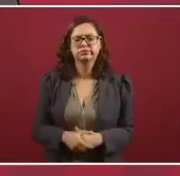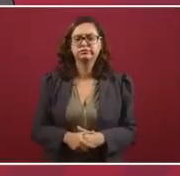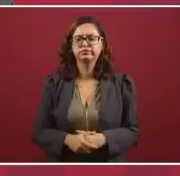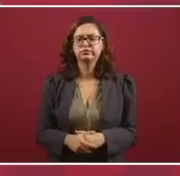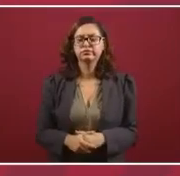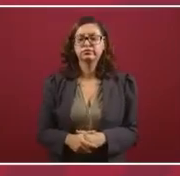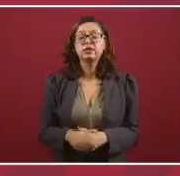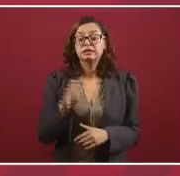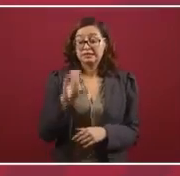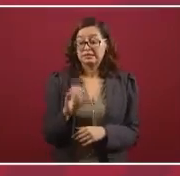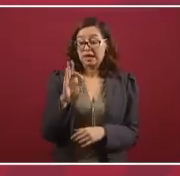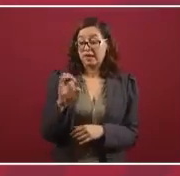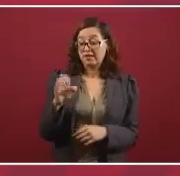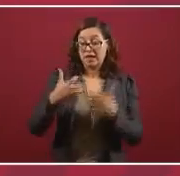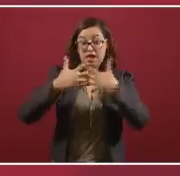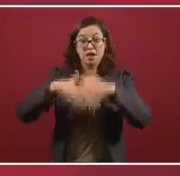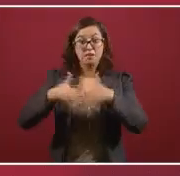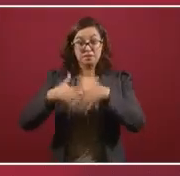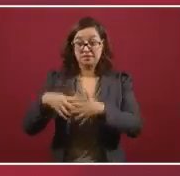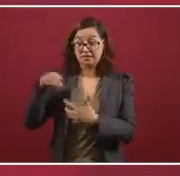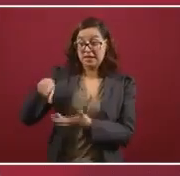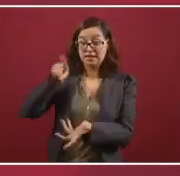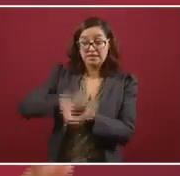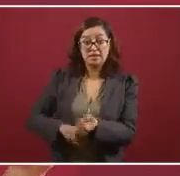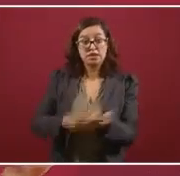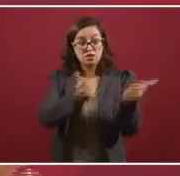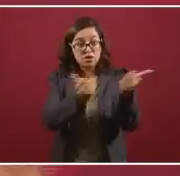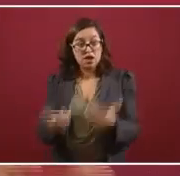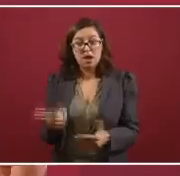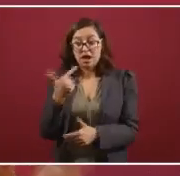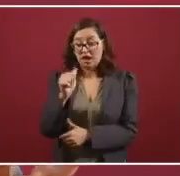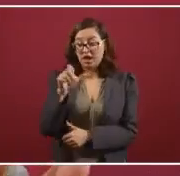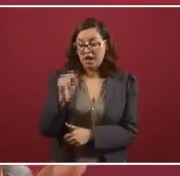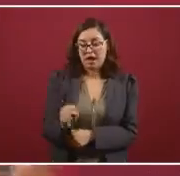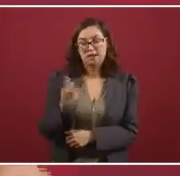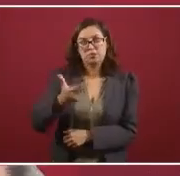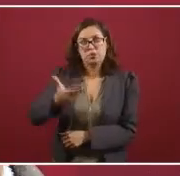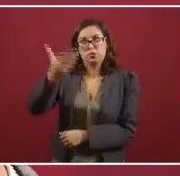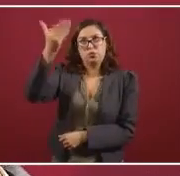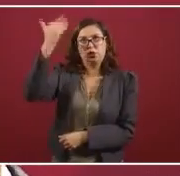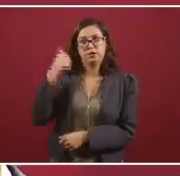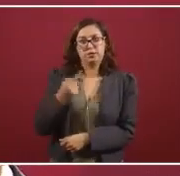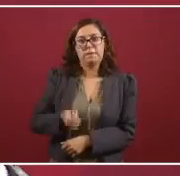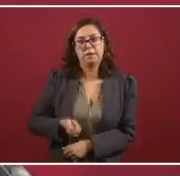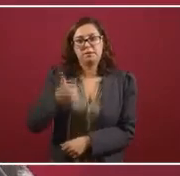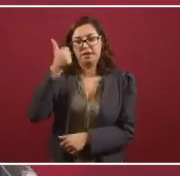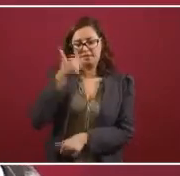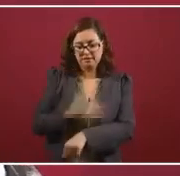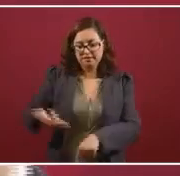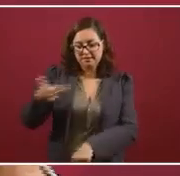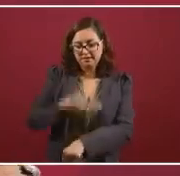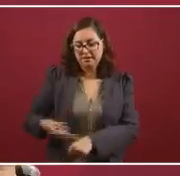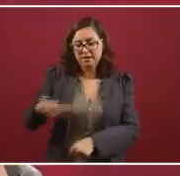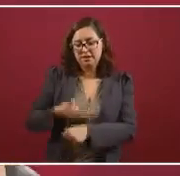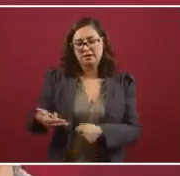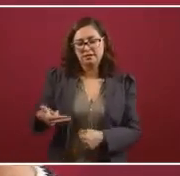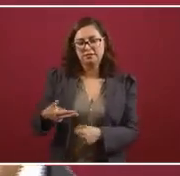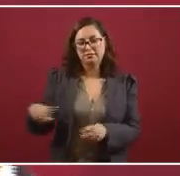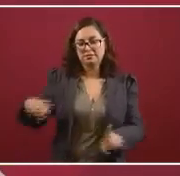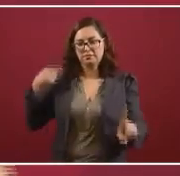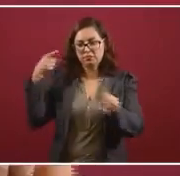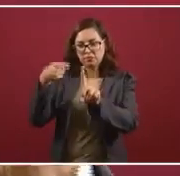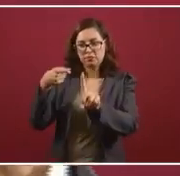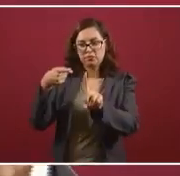de la CFE, que fue en el plan original el objetivo del proyecto,